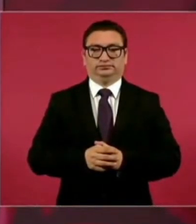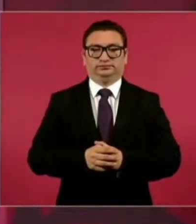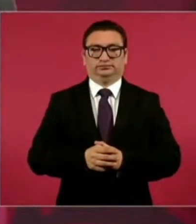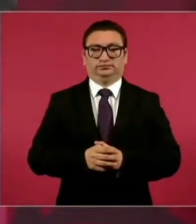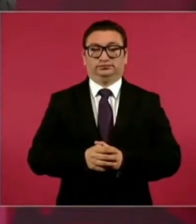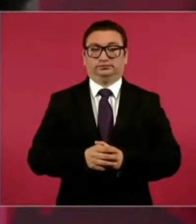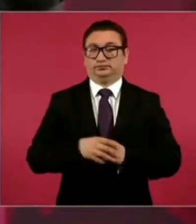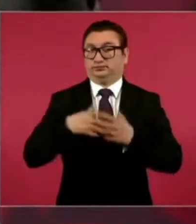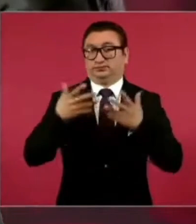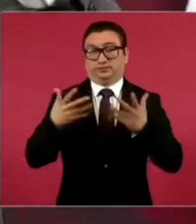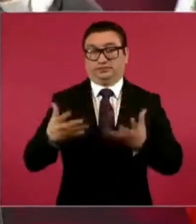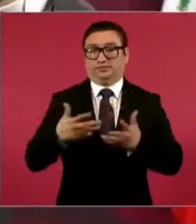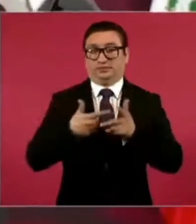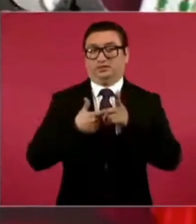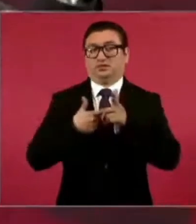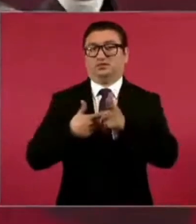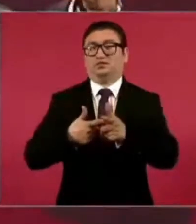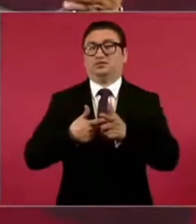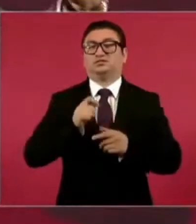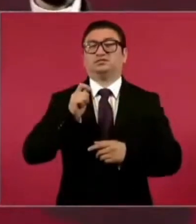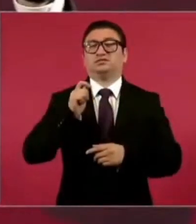Entonces, eso es una especie de chantaje.